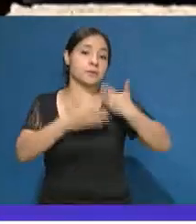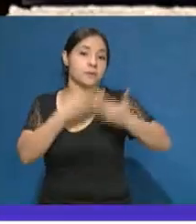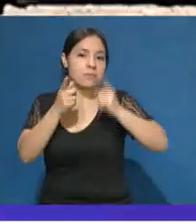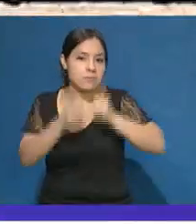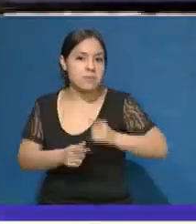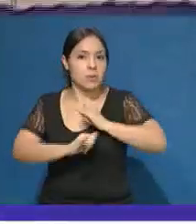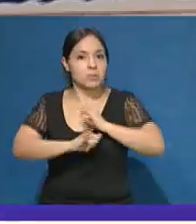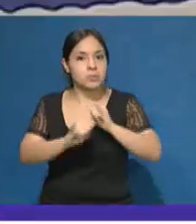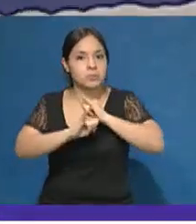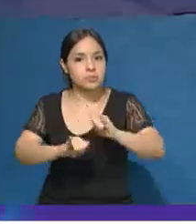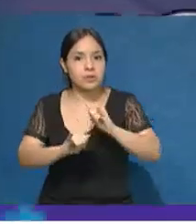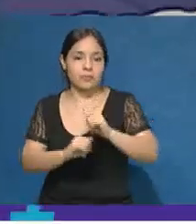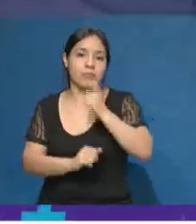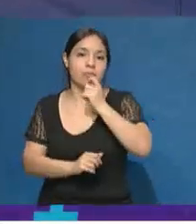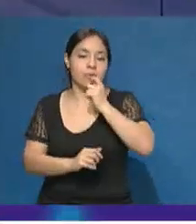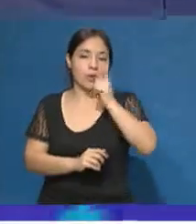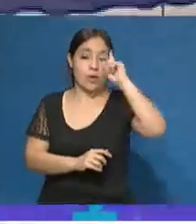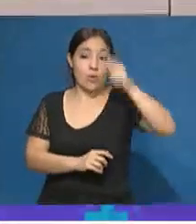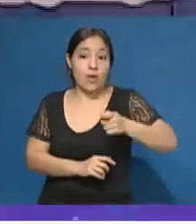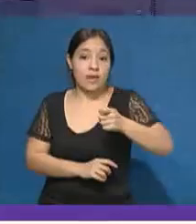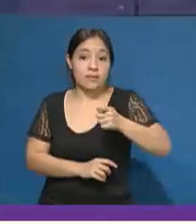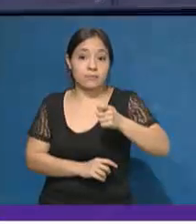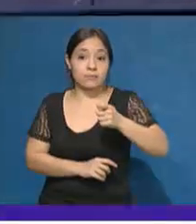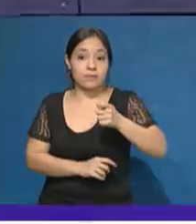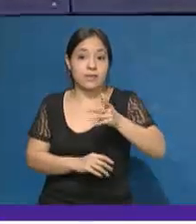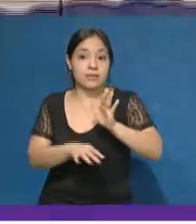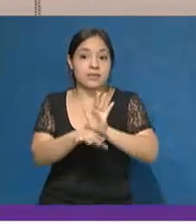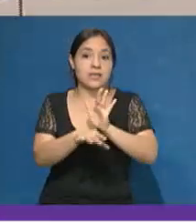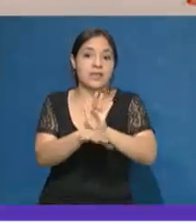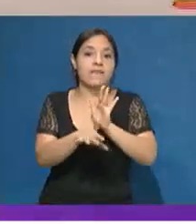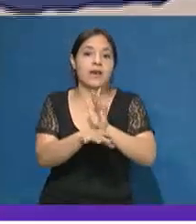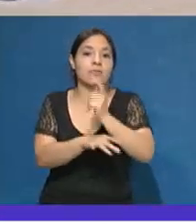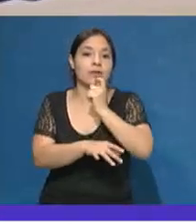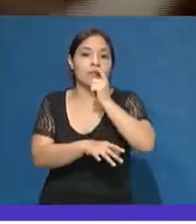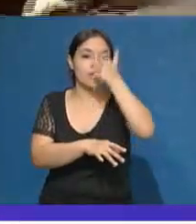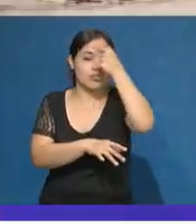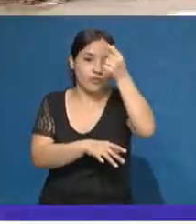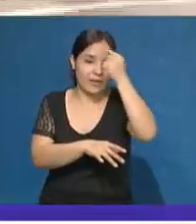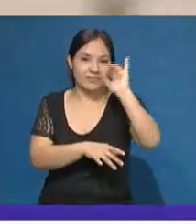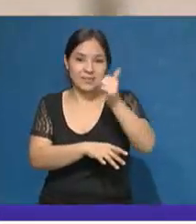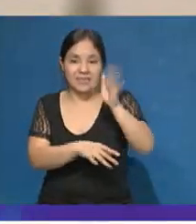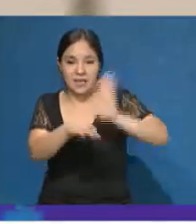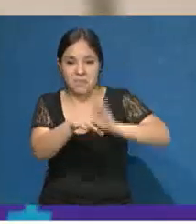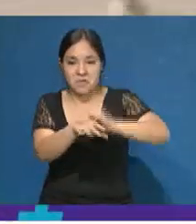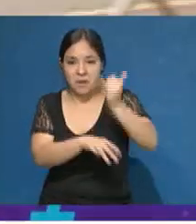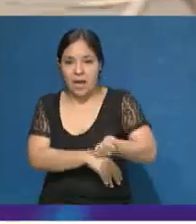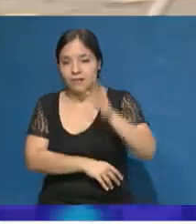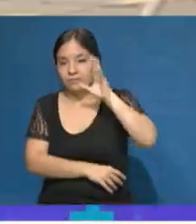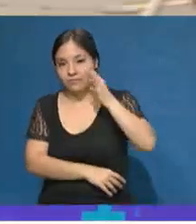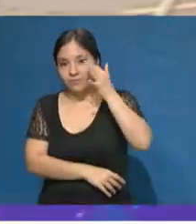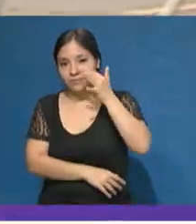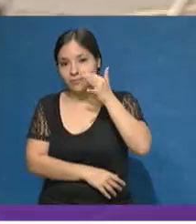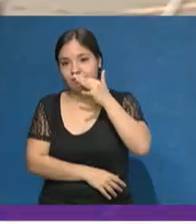realidad la corte se inclina por una teoría del dolo como materia de conocimiento y si es un buen